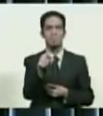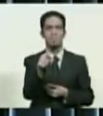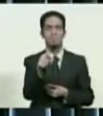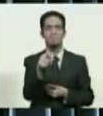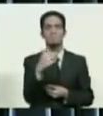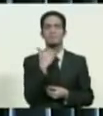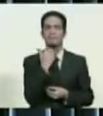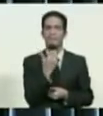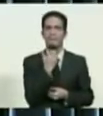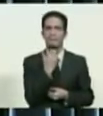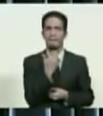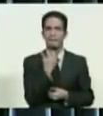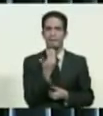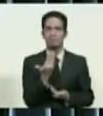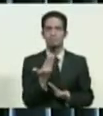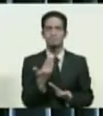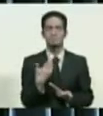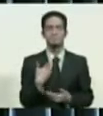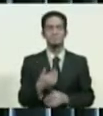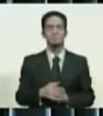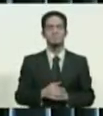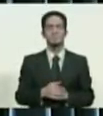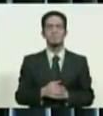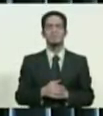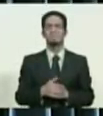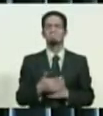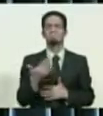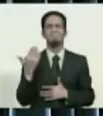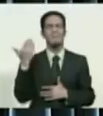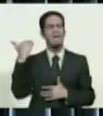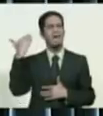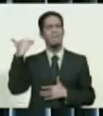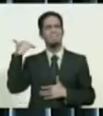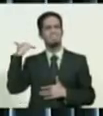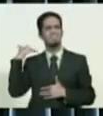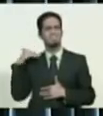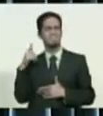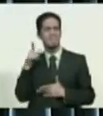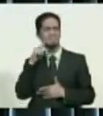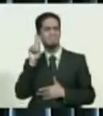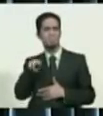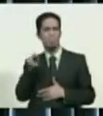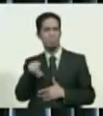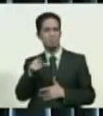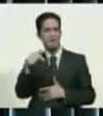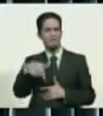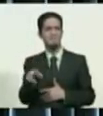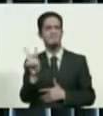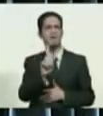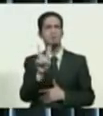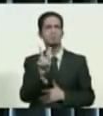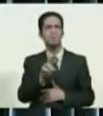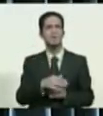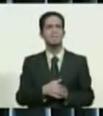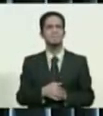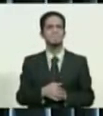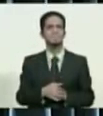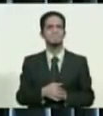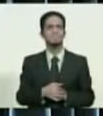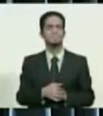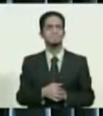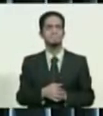que no había tenido parangón. Y mire que si algo ha caracterizado de